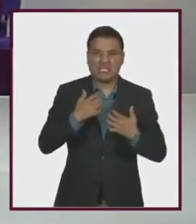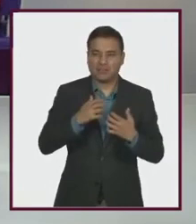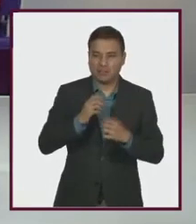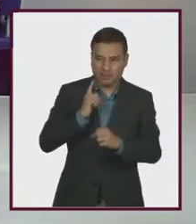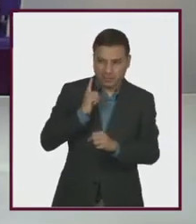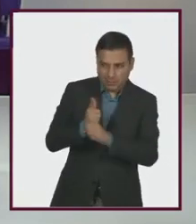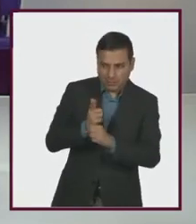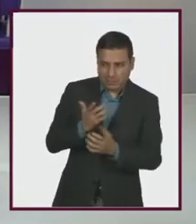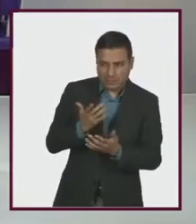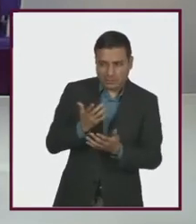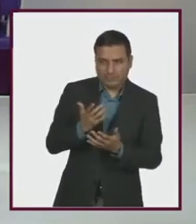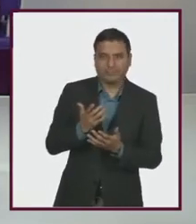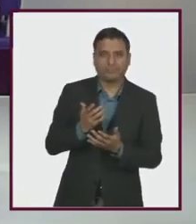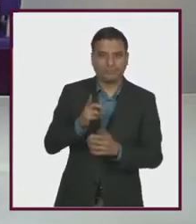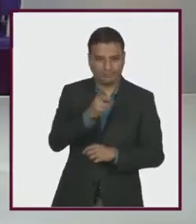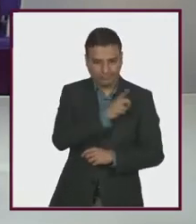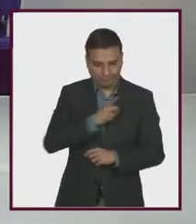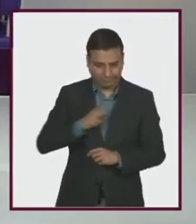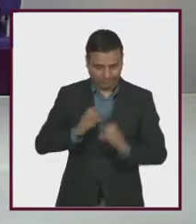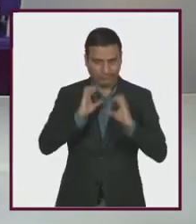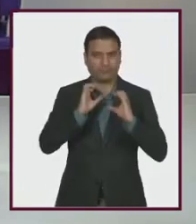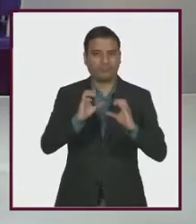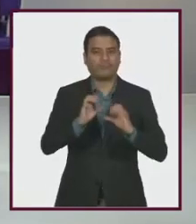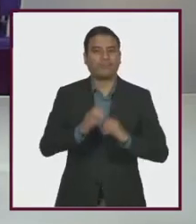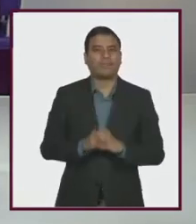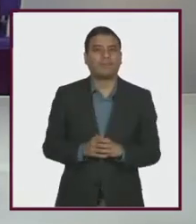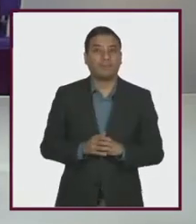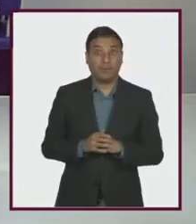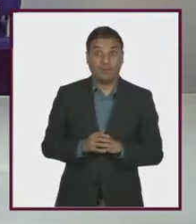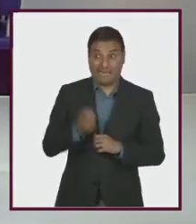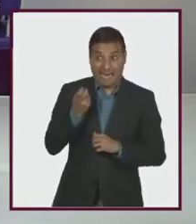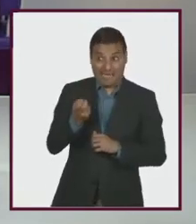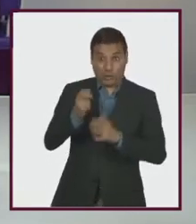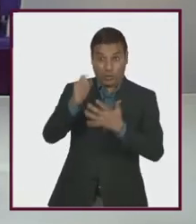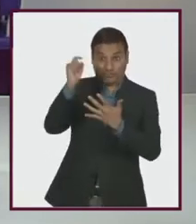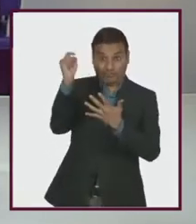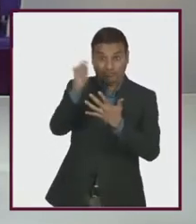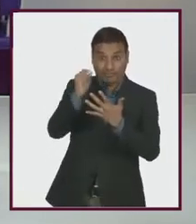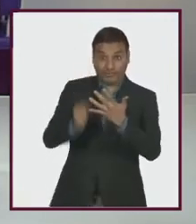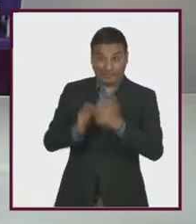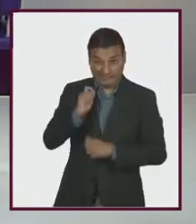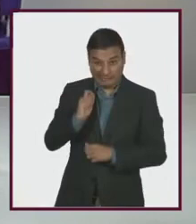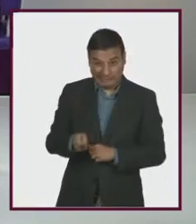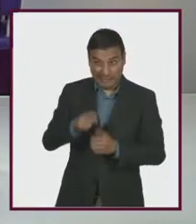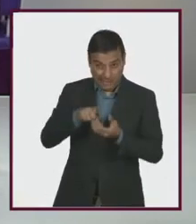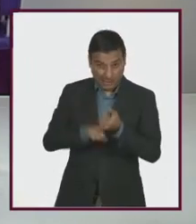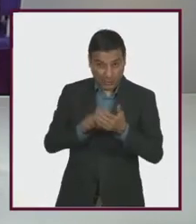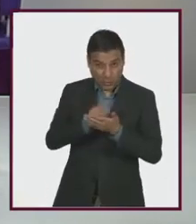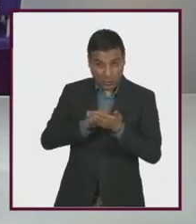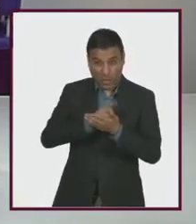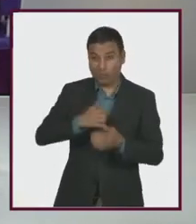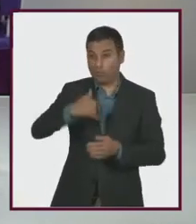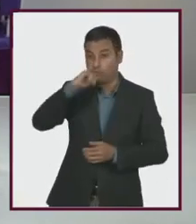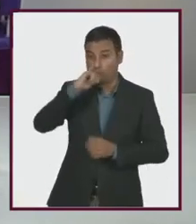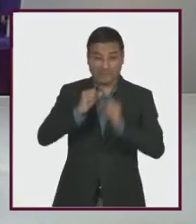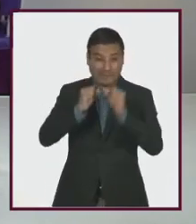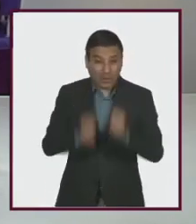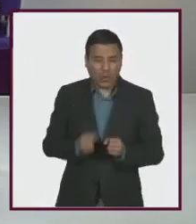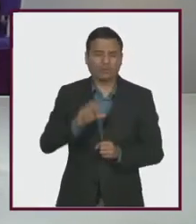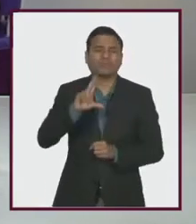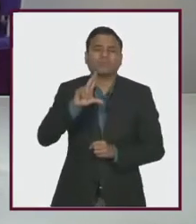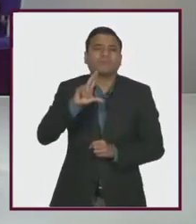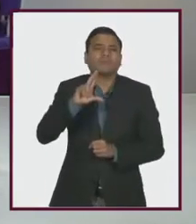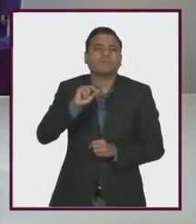mencionaba hace un rato, no necesariamente tiene que ver con el consumo, pero vale la pena sospechar que algo pasa y que es